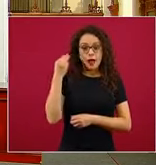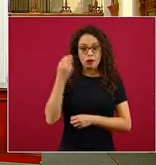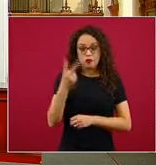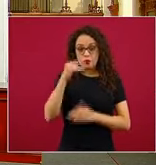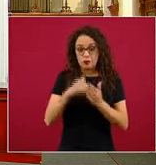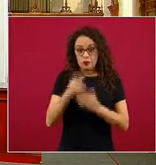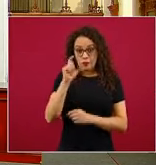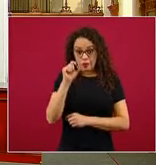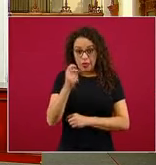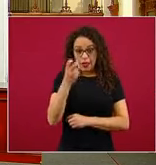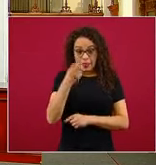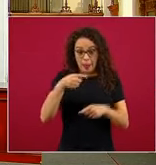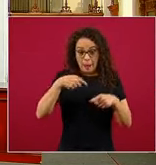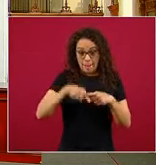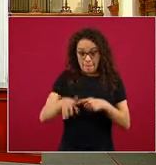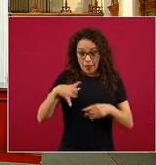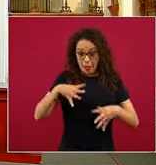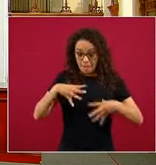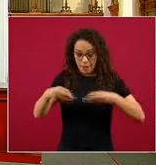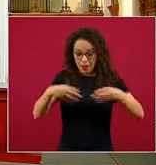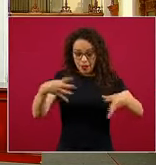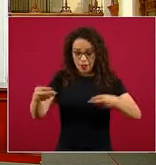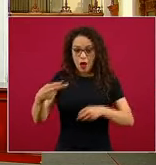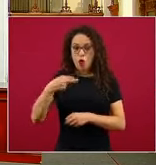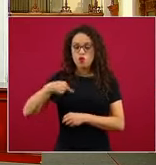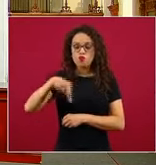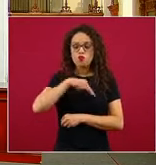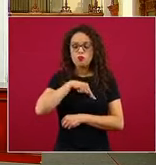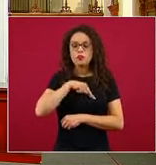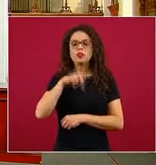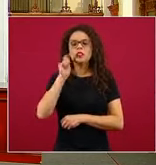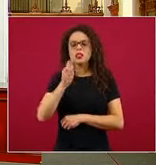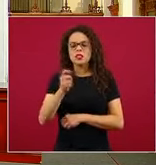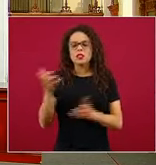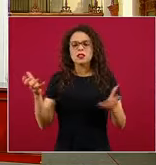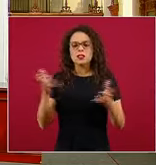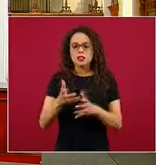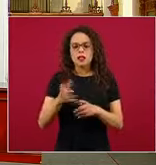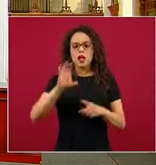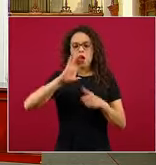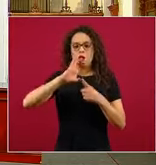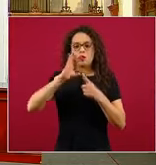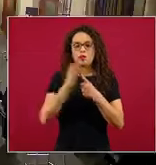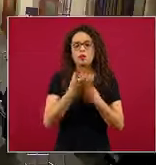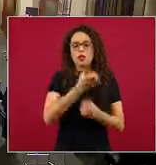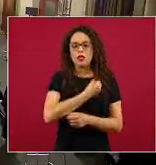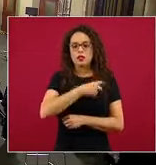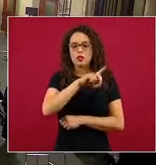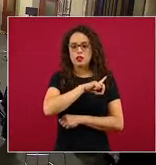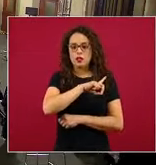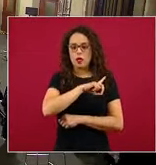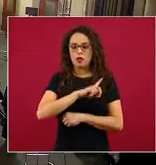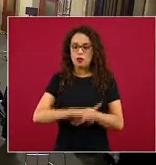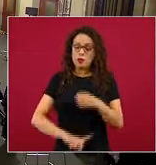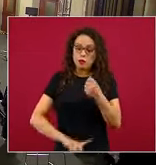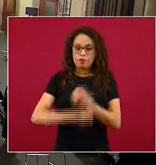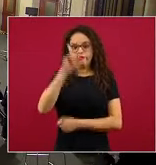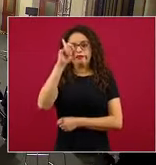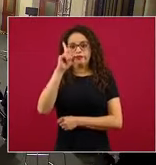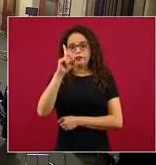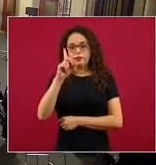días de la pandemia, nosotros instalamos el Comité de Salud Emergente en coordinación con la